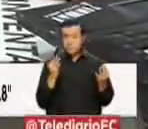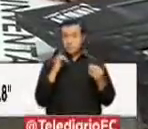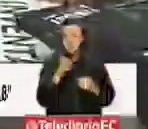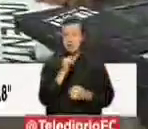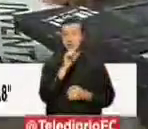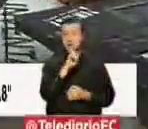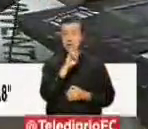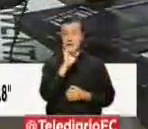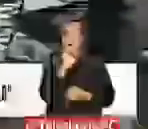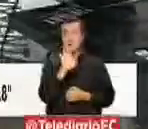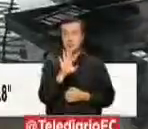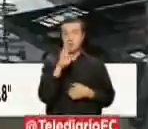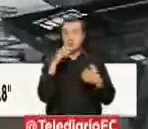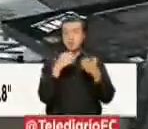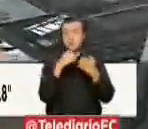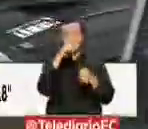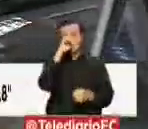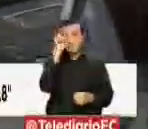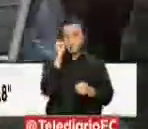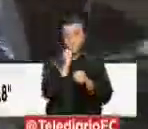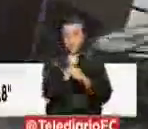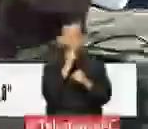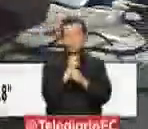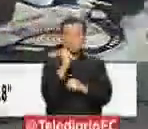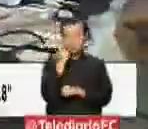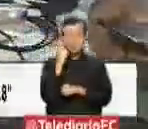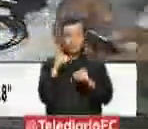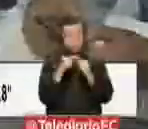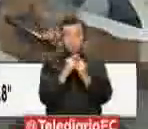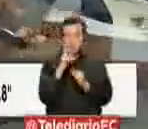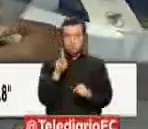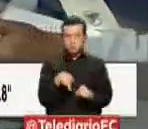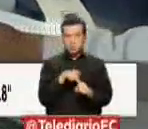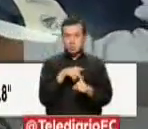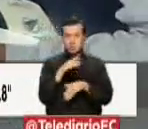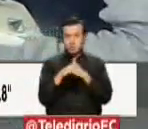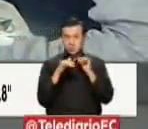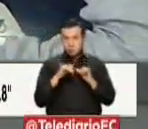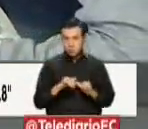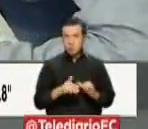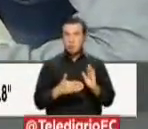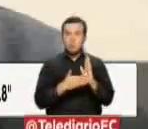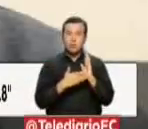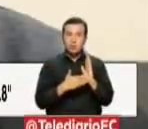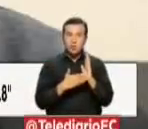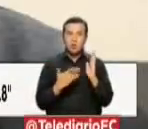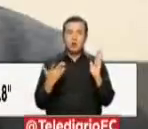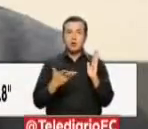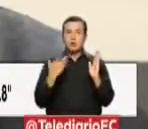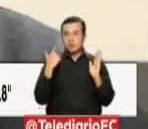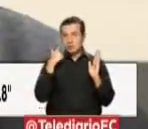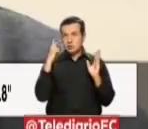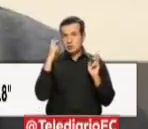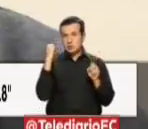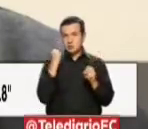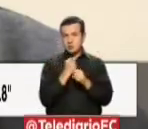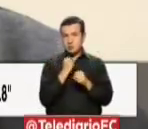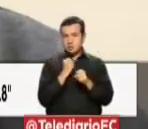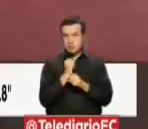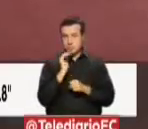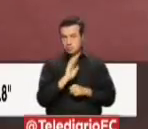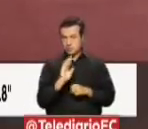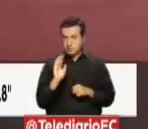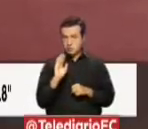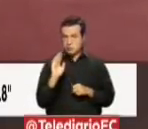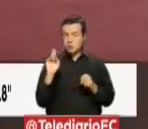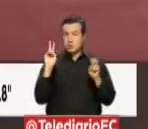Javier Rojas, con su equipo de trabajo, presenta a un grupo de expertos los avances en su modelo de solución al problema sobre el cual trabajan.